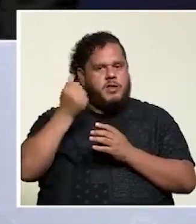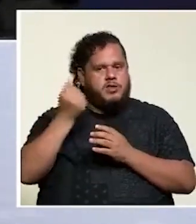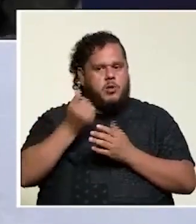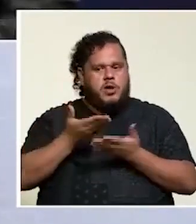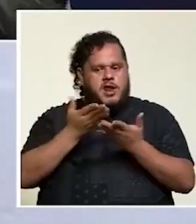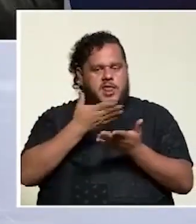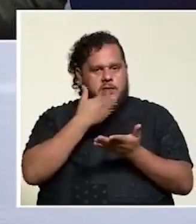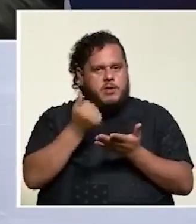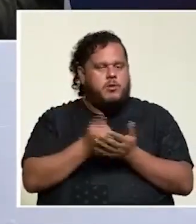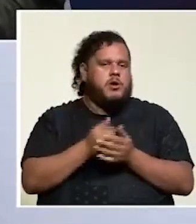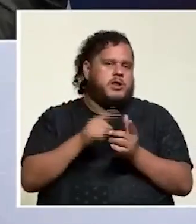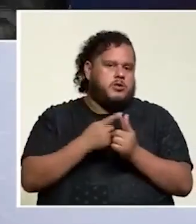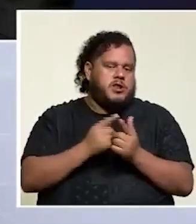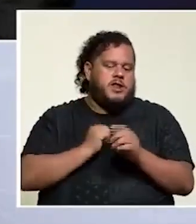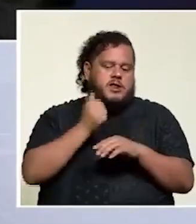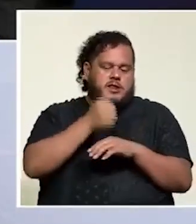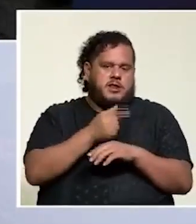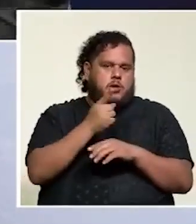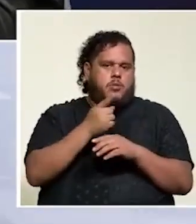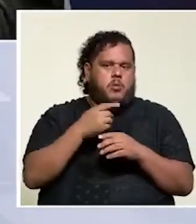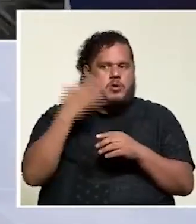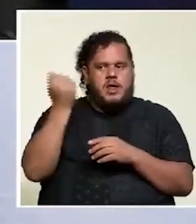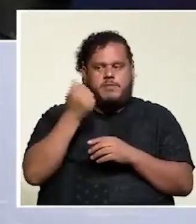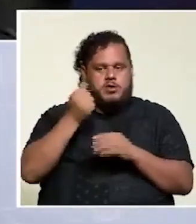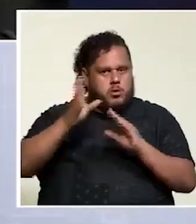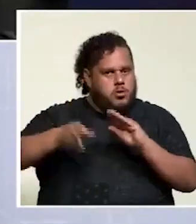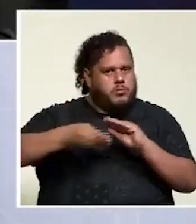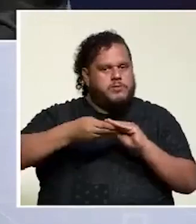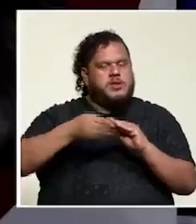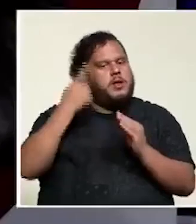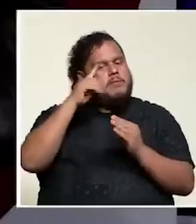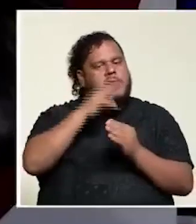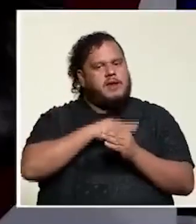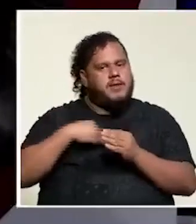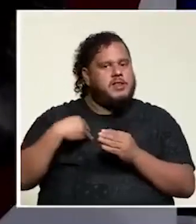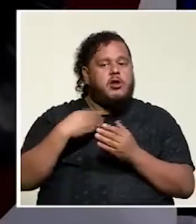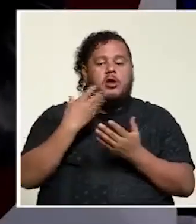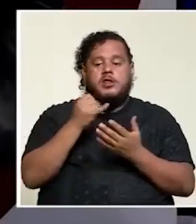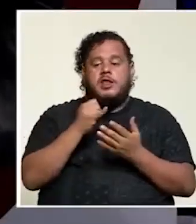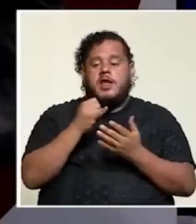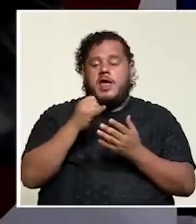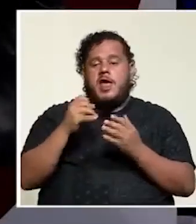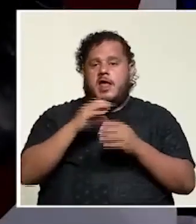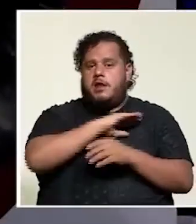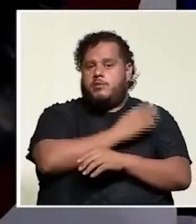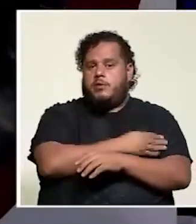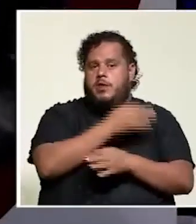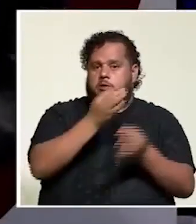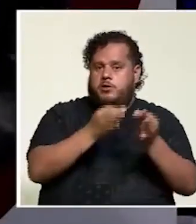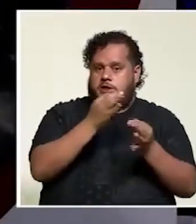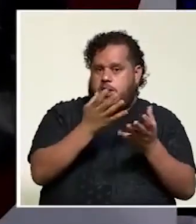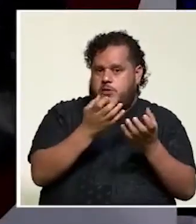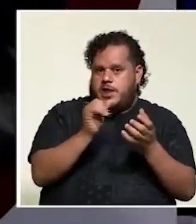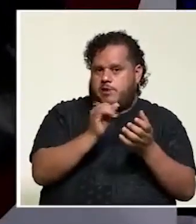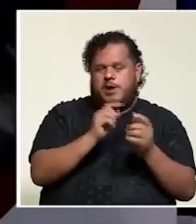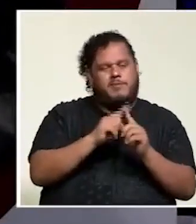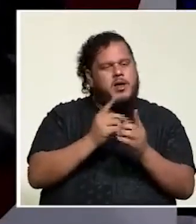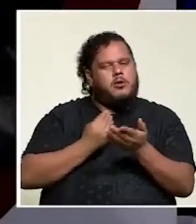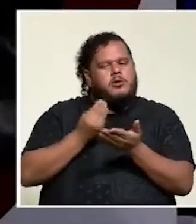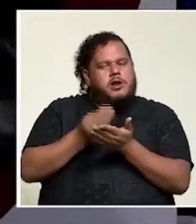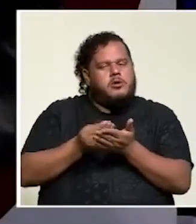mejor, que se establezcan como una pensión complementaria para el magisterio. Si el Poder Judicial quiere una pensión, pero donde la